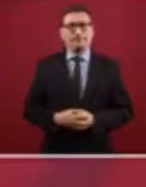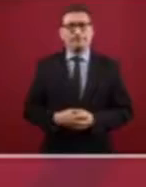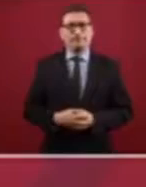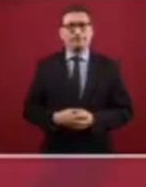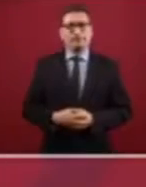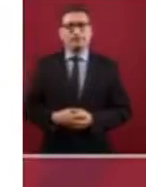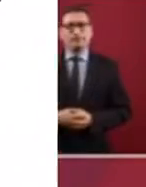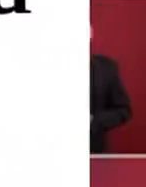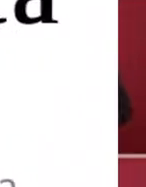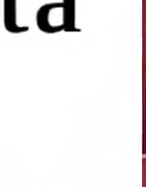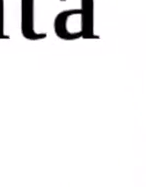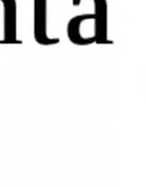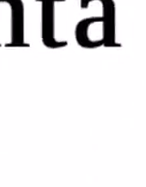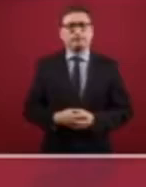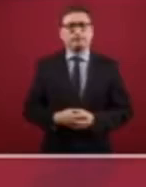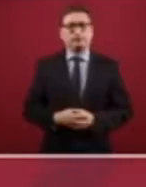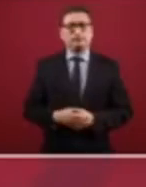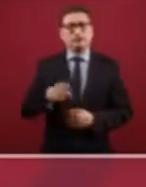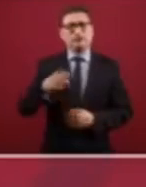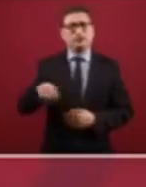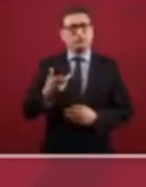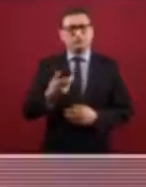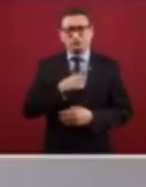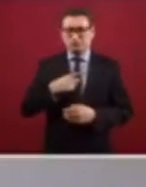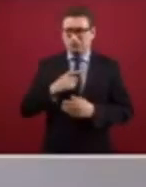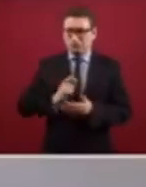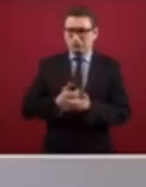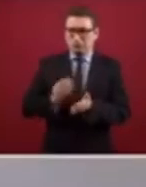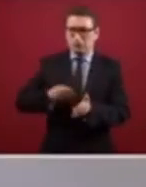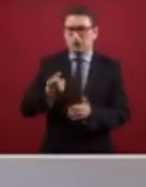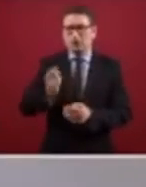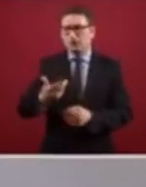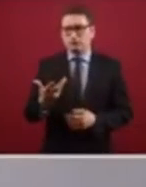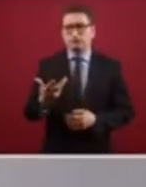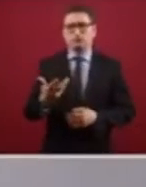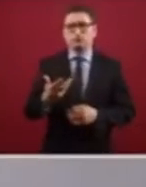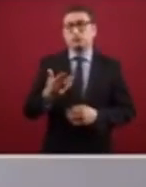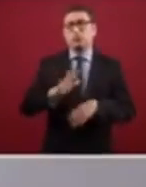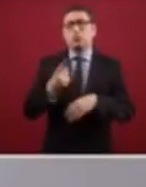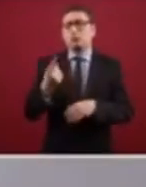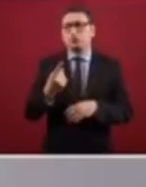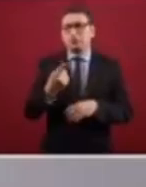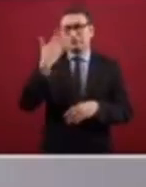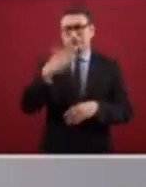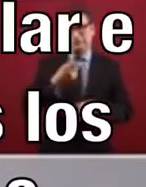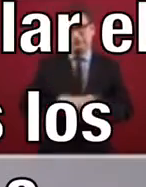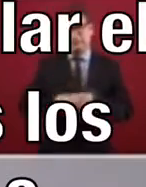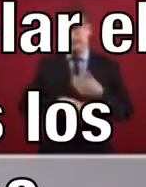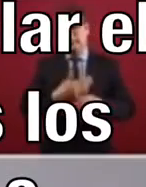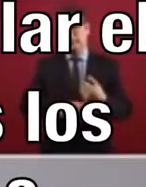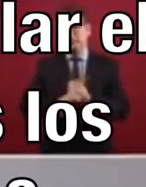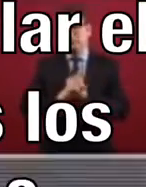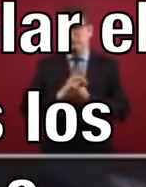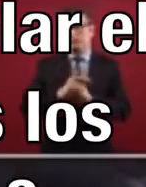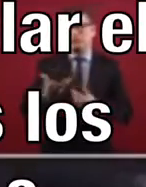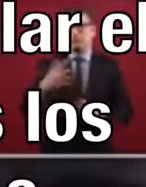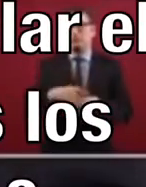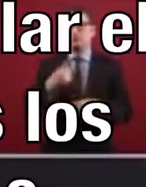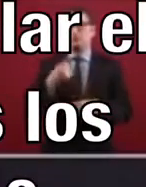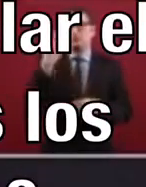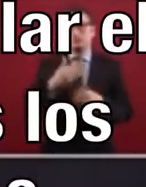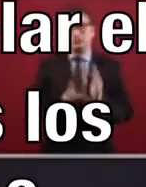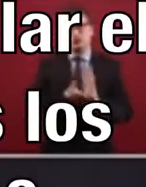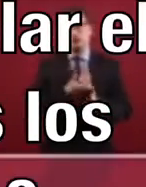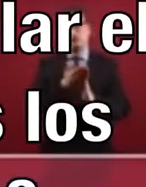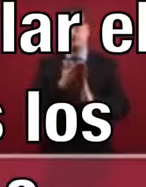que pagar una fianza o presentar por los daños que se causan en